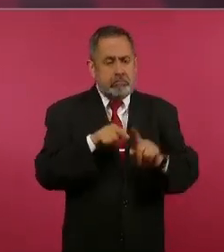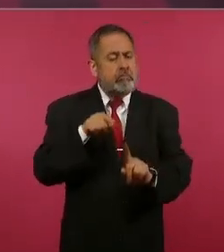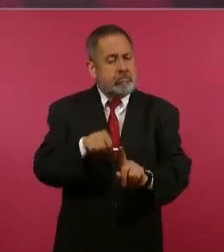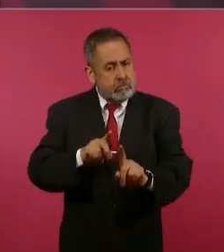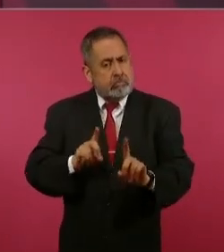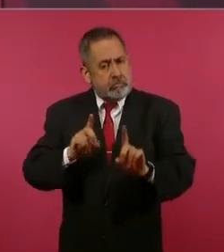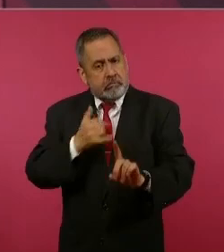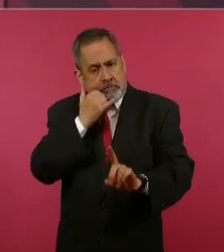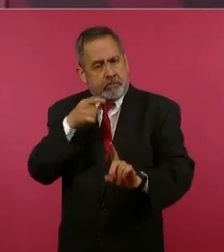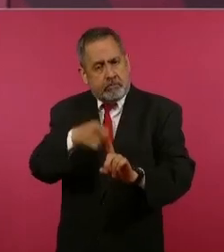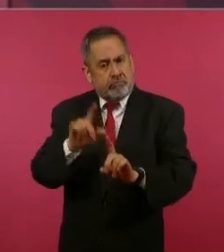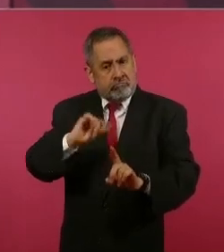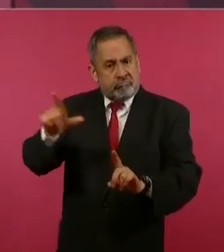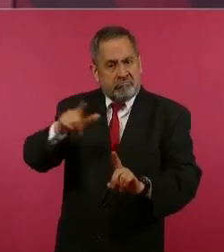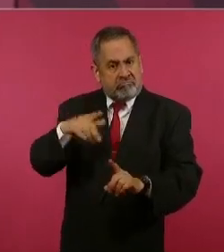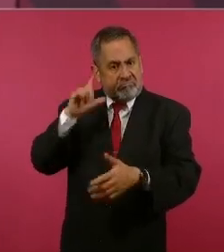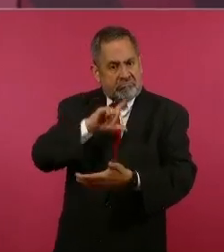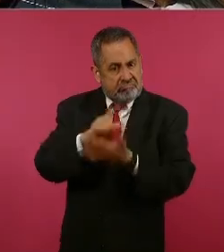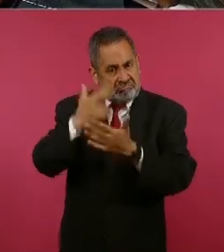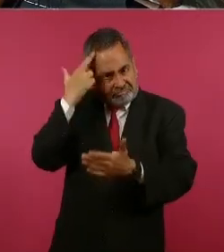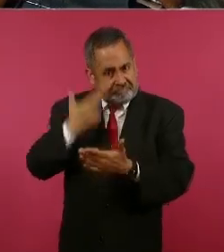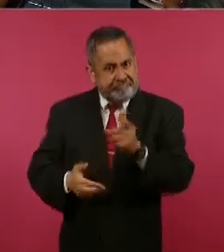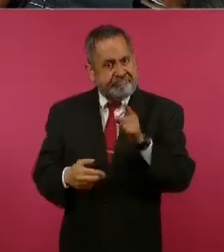presunto delincuente famosísimo